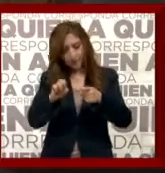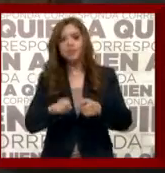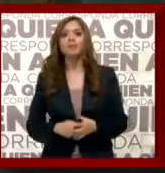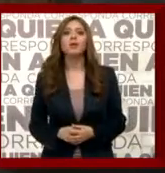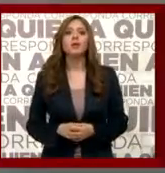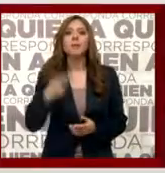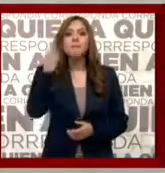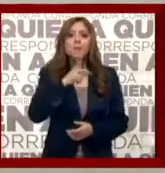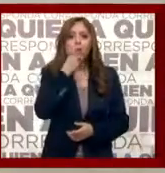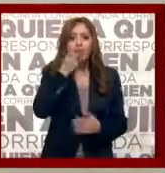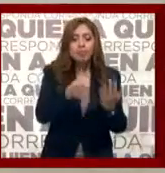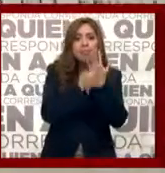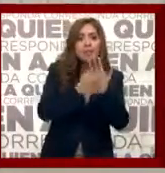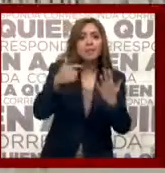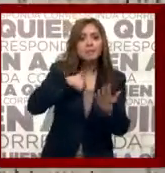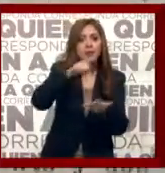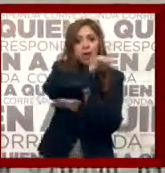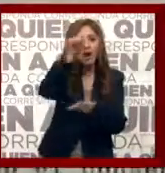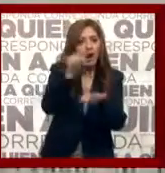no está bien.